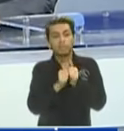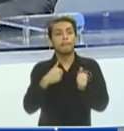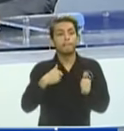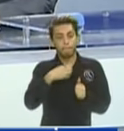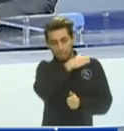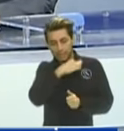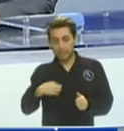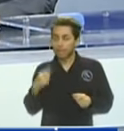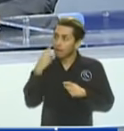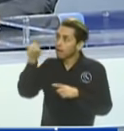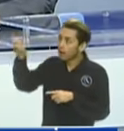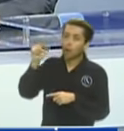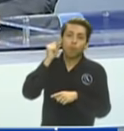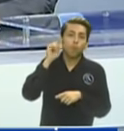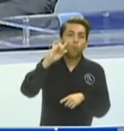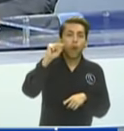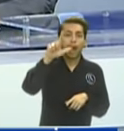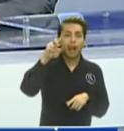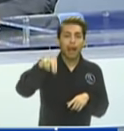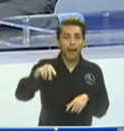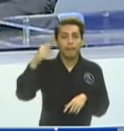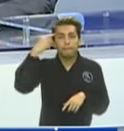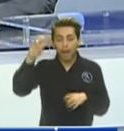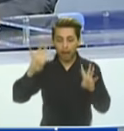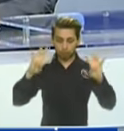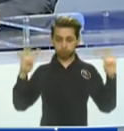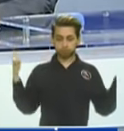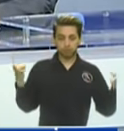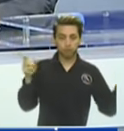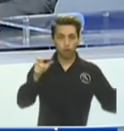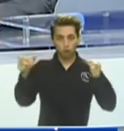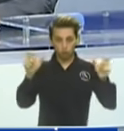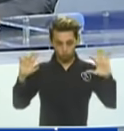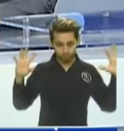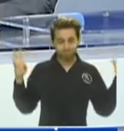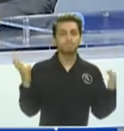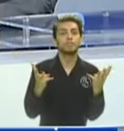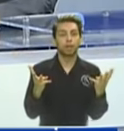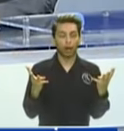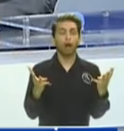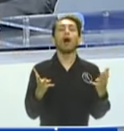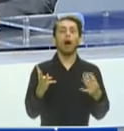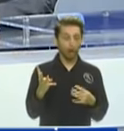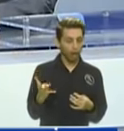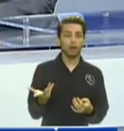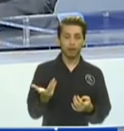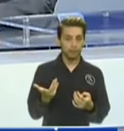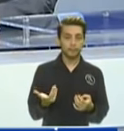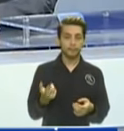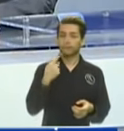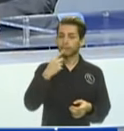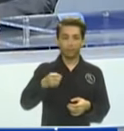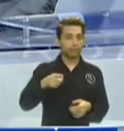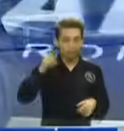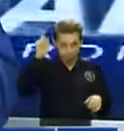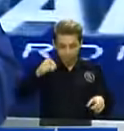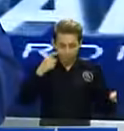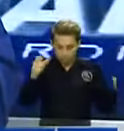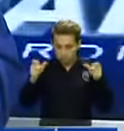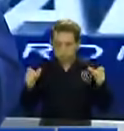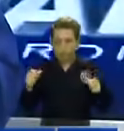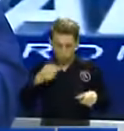esté cumpliendo y que el personal de salud pública esté haciendo todo para que logremos recuperar lo antes posible la estabilidad en Hualán. Voy a ir yo